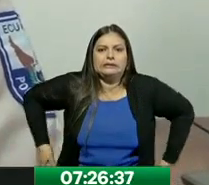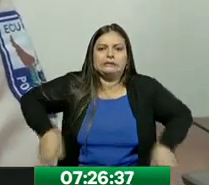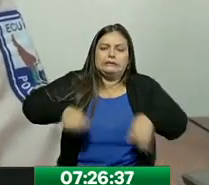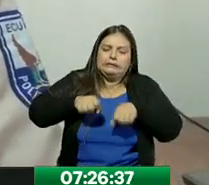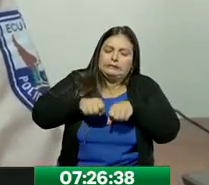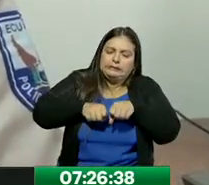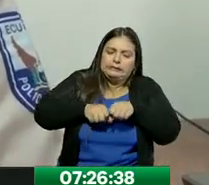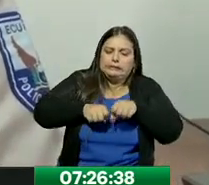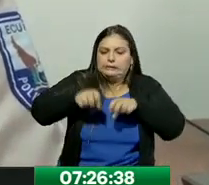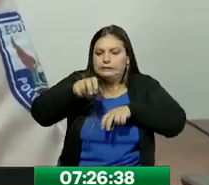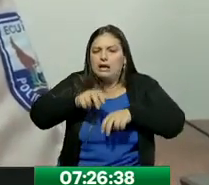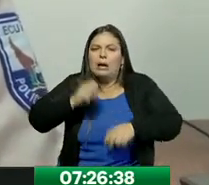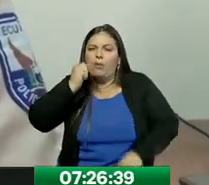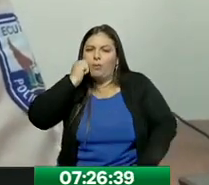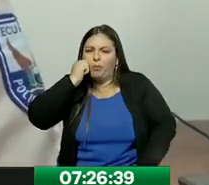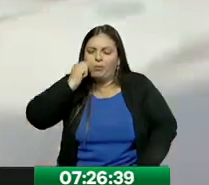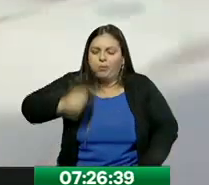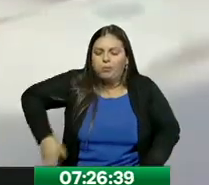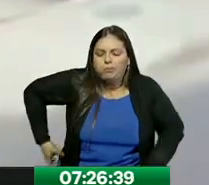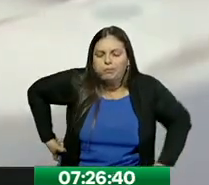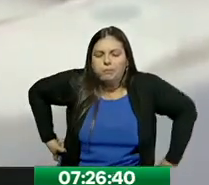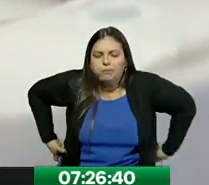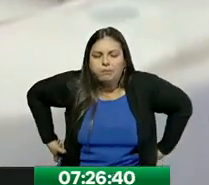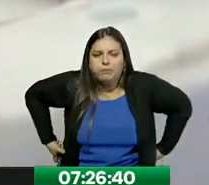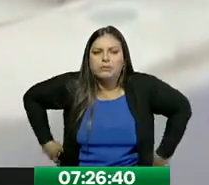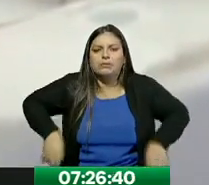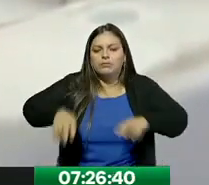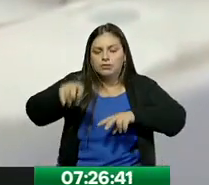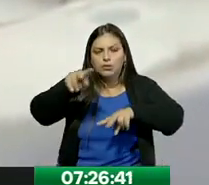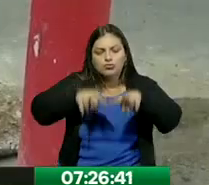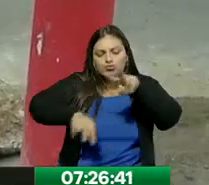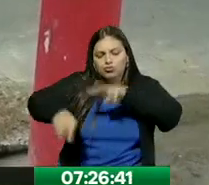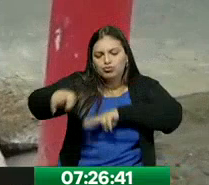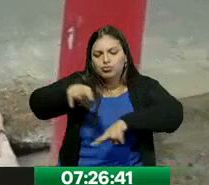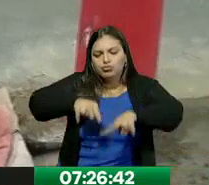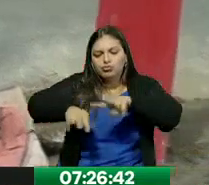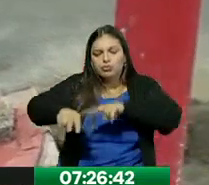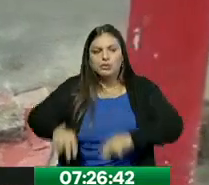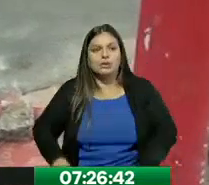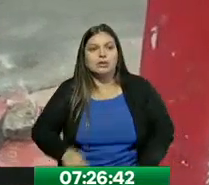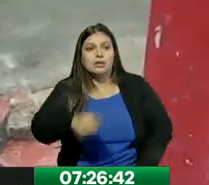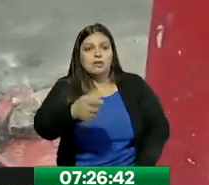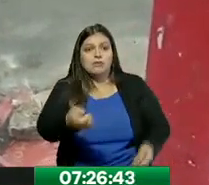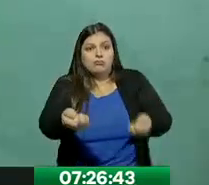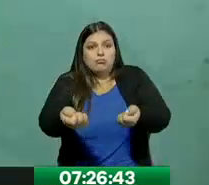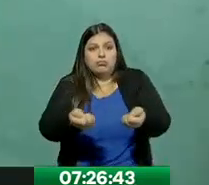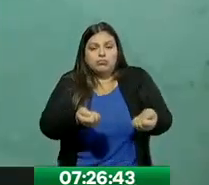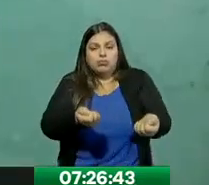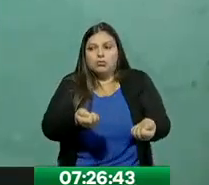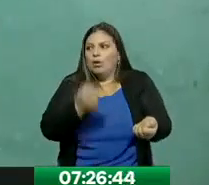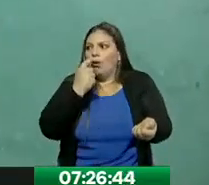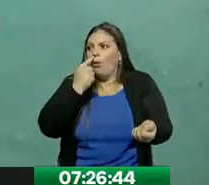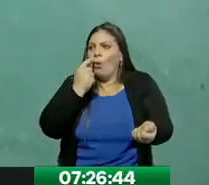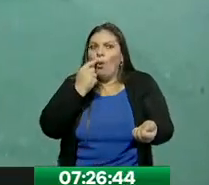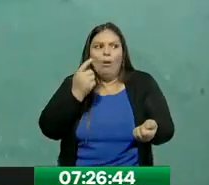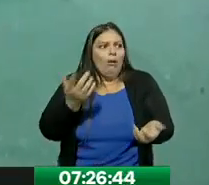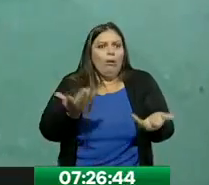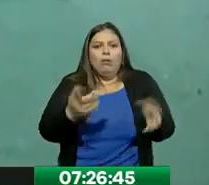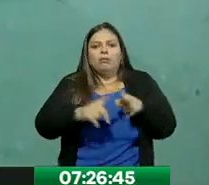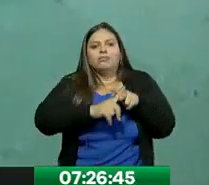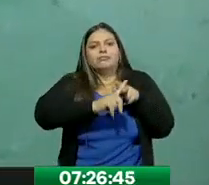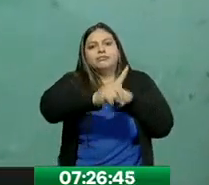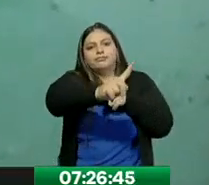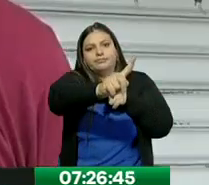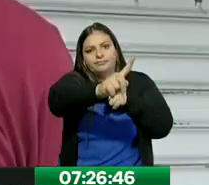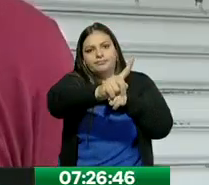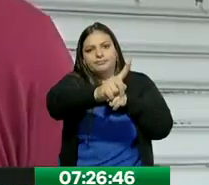momento en una condición estable. La volqueta fue abandonada a tres calles del lugar del accidente. El chofer del pesado vehículo